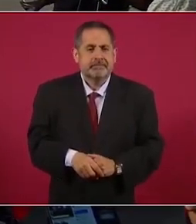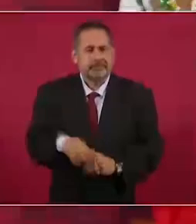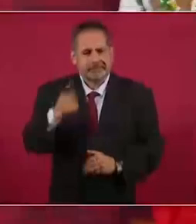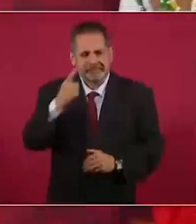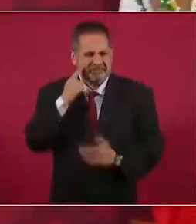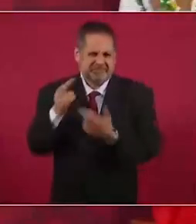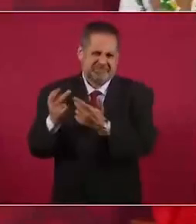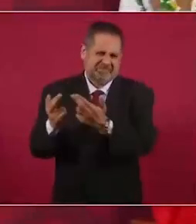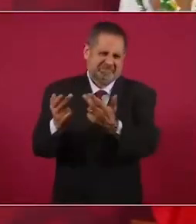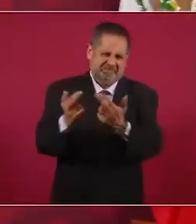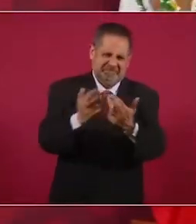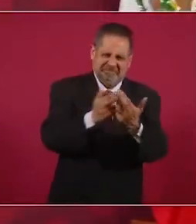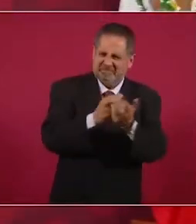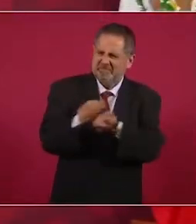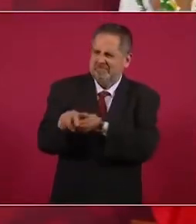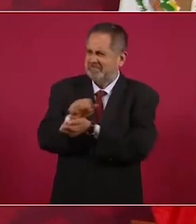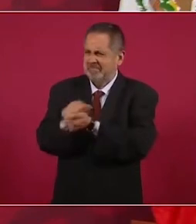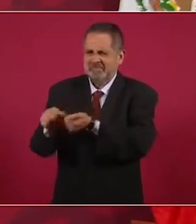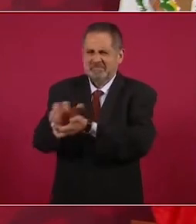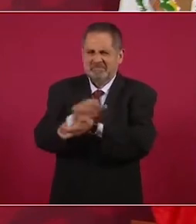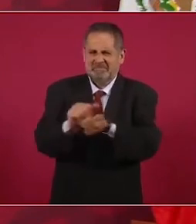Esto es destrucción.